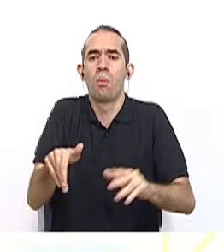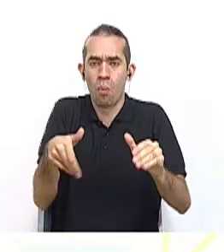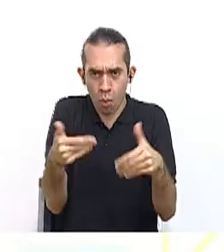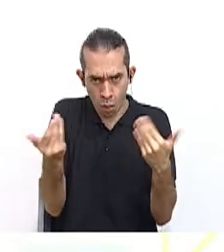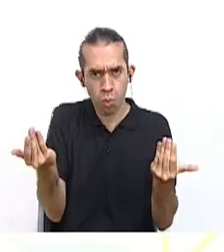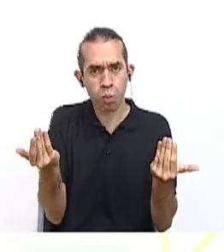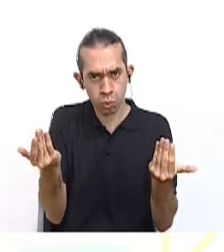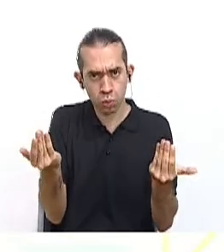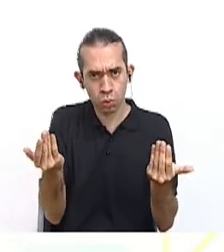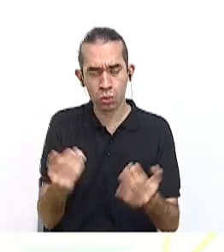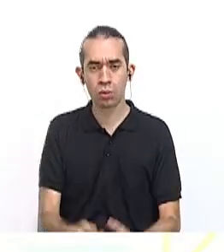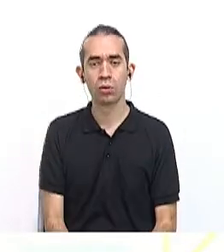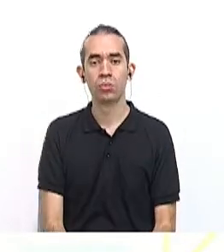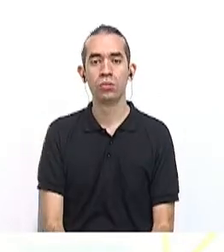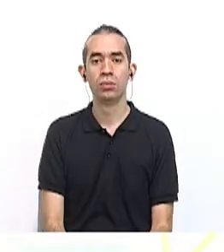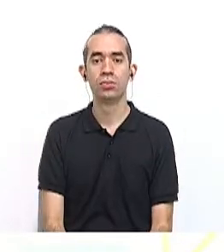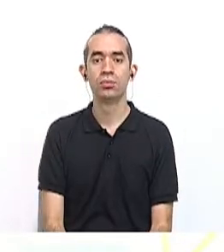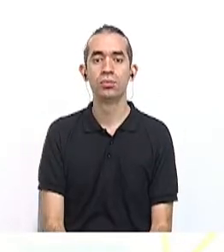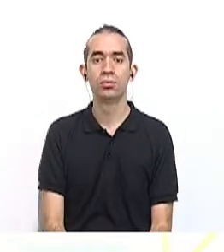de encontrar la altura.